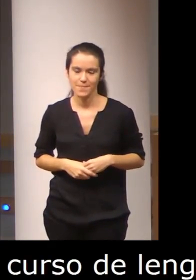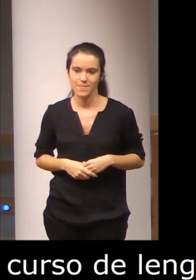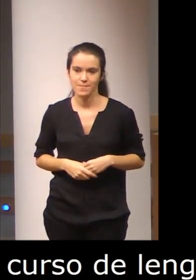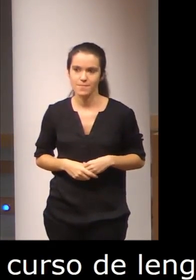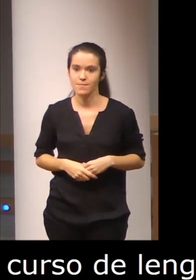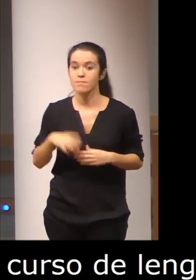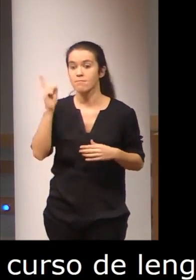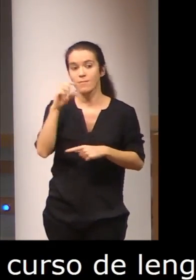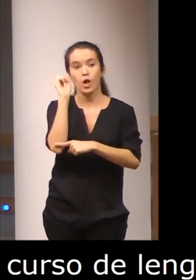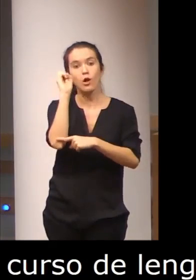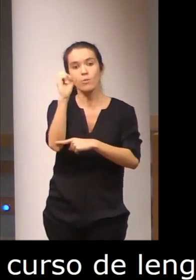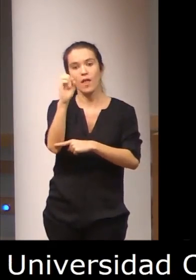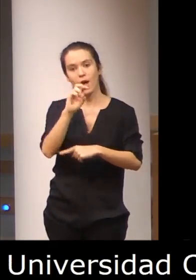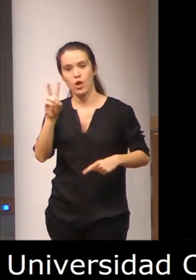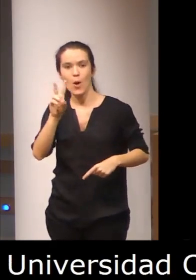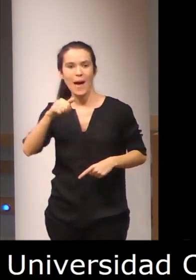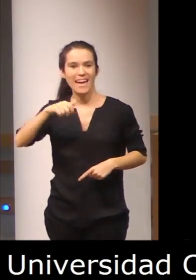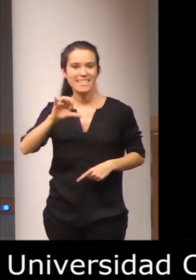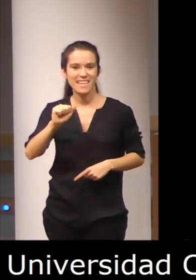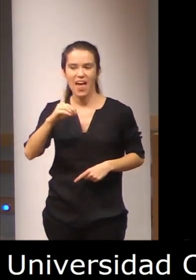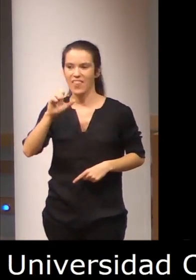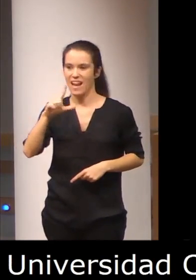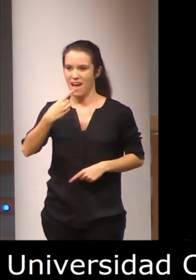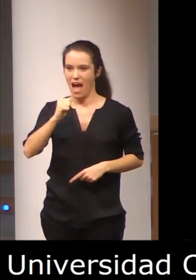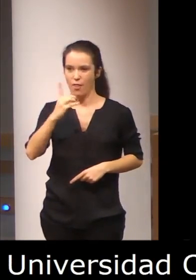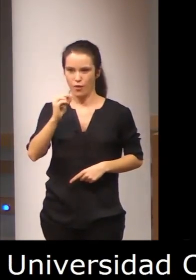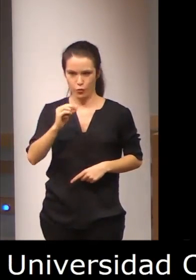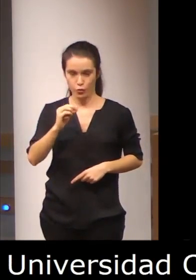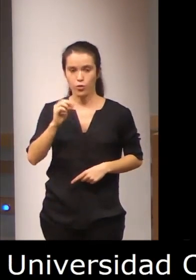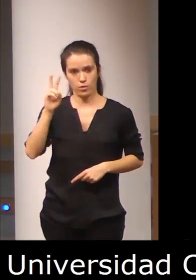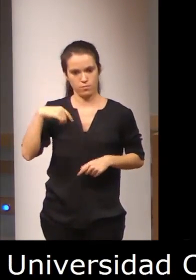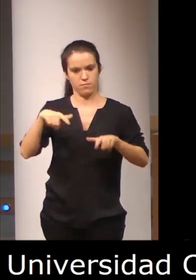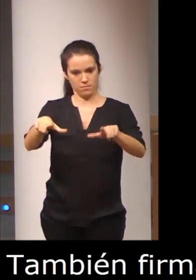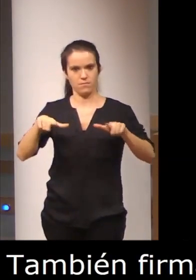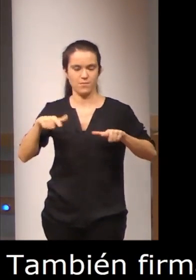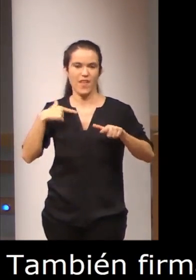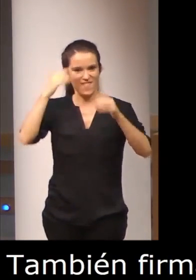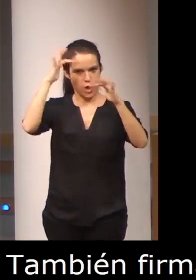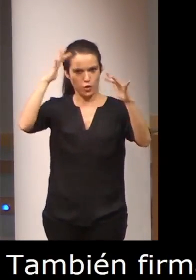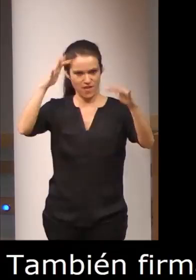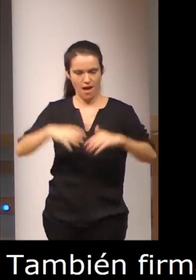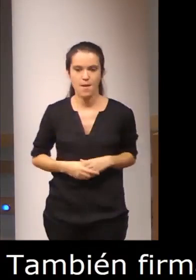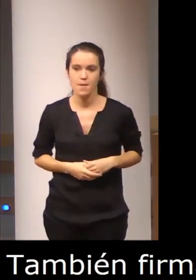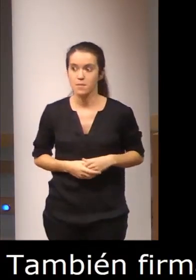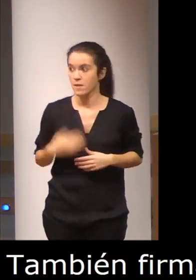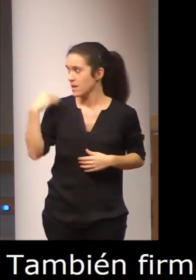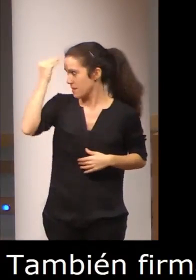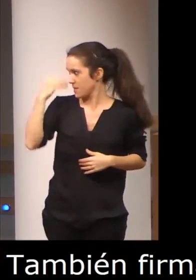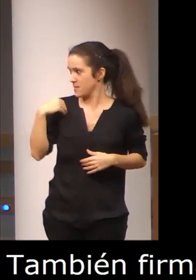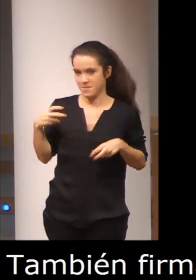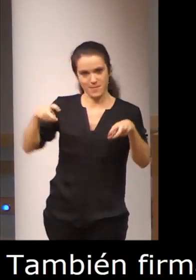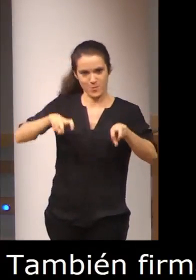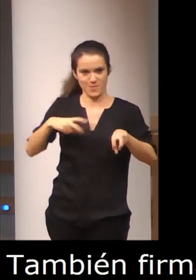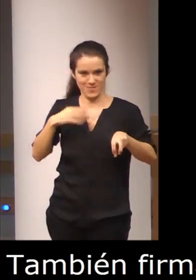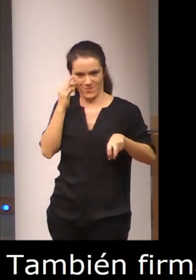firma la ponencia Vanessa Delgado, que es licenciada en filosofía, entiendo que nos acompaña en la mesa,